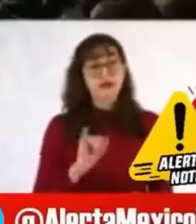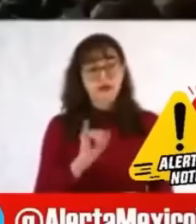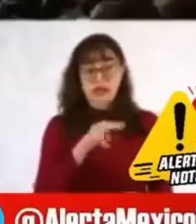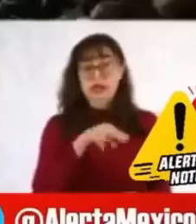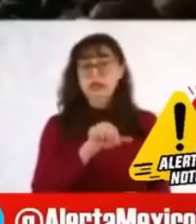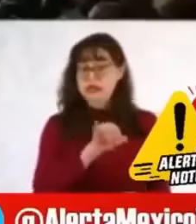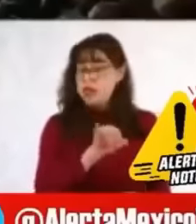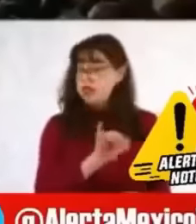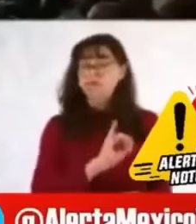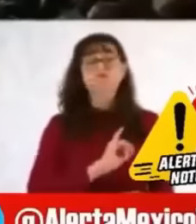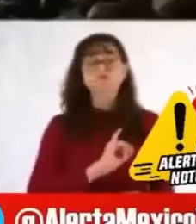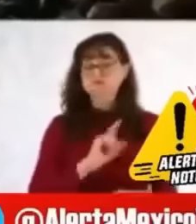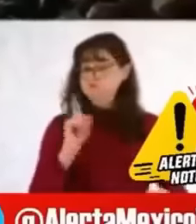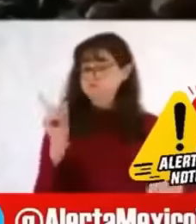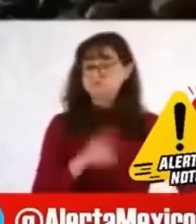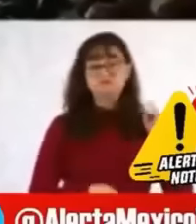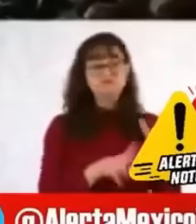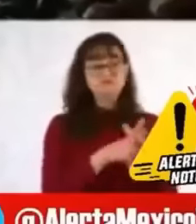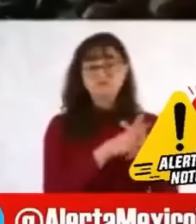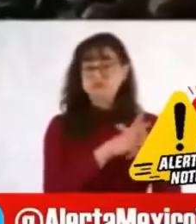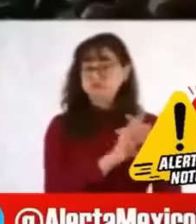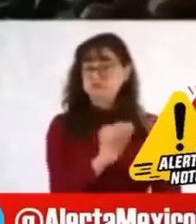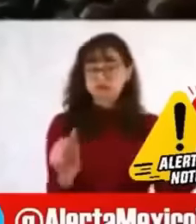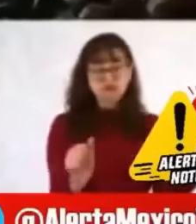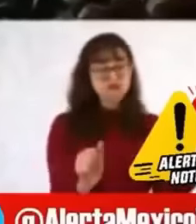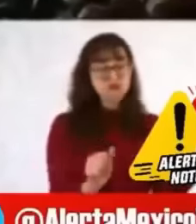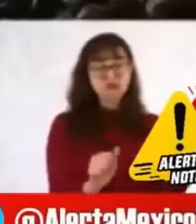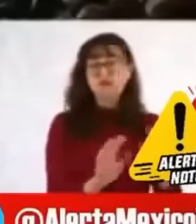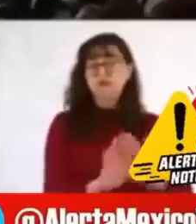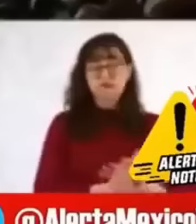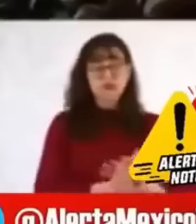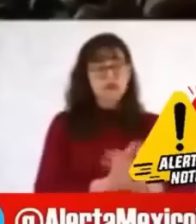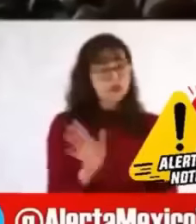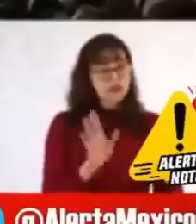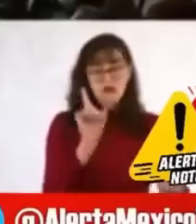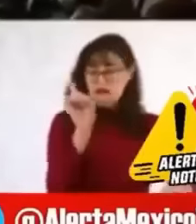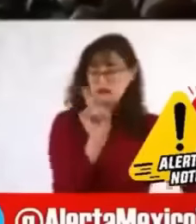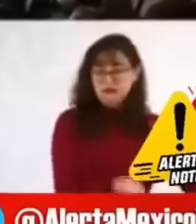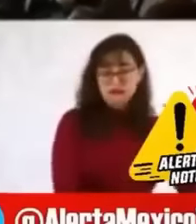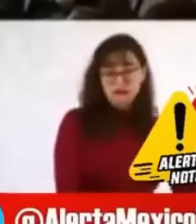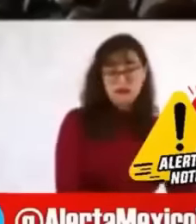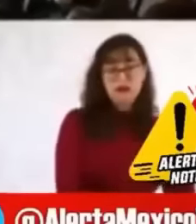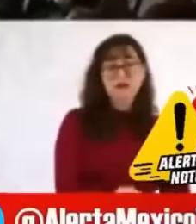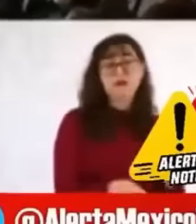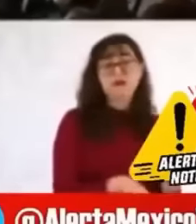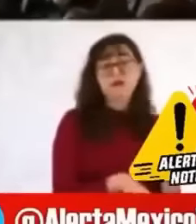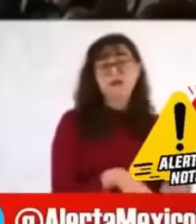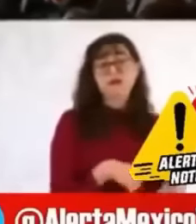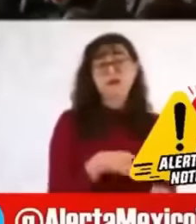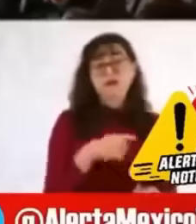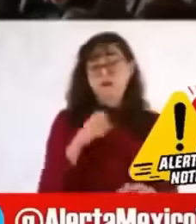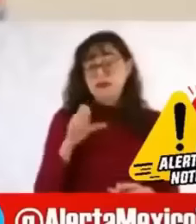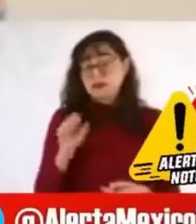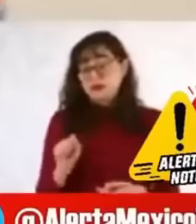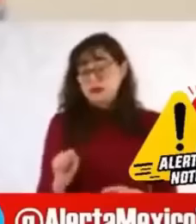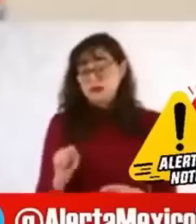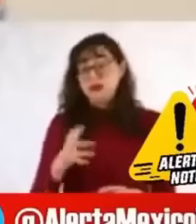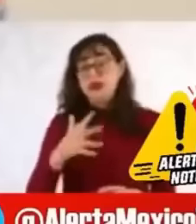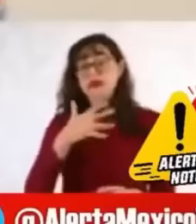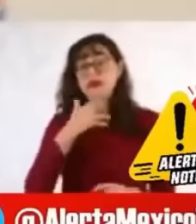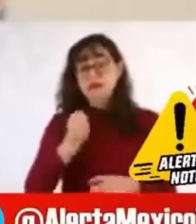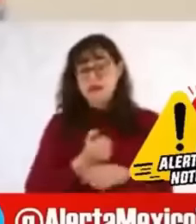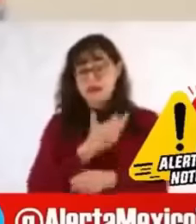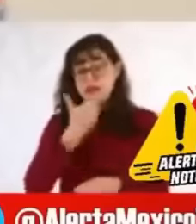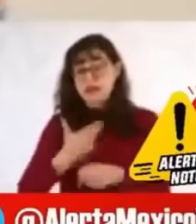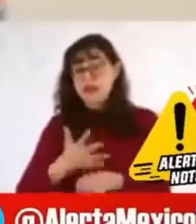desaparece y entra una función en una área, en una área especial de la Secretaría Anticorrupción y